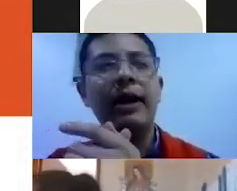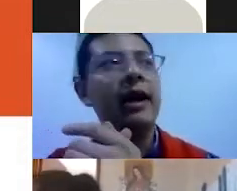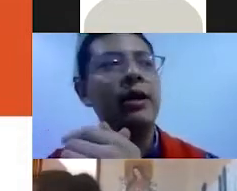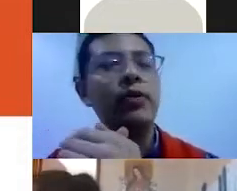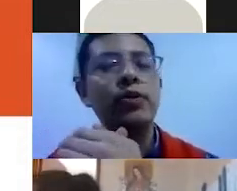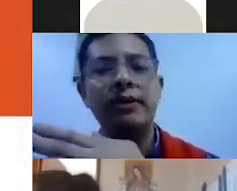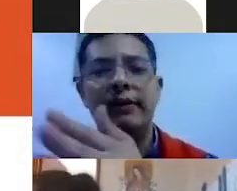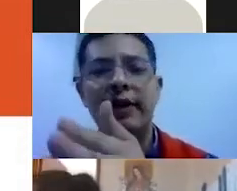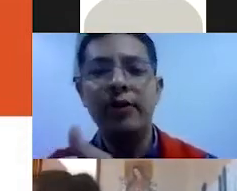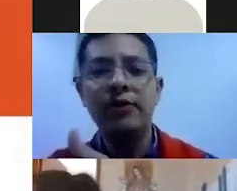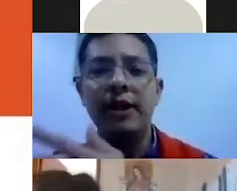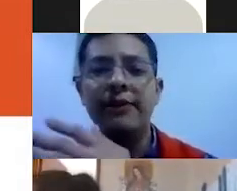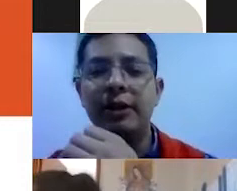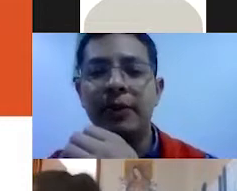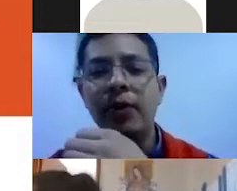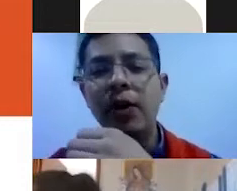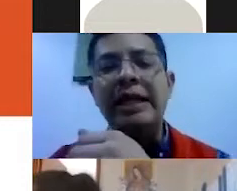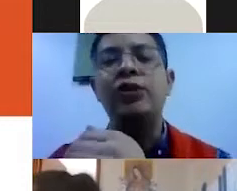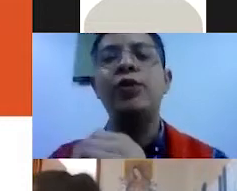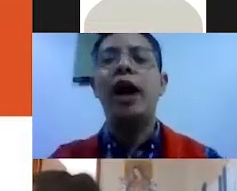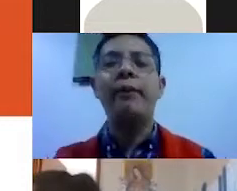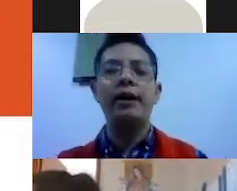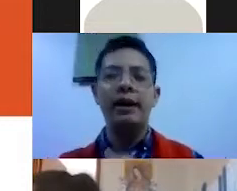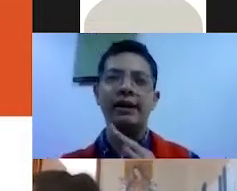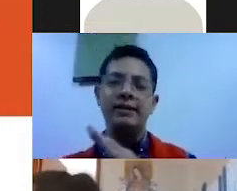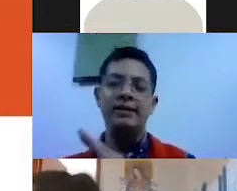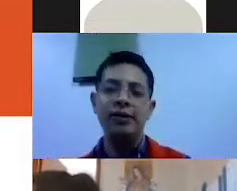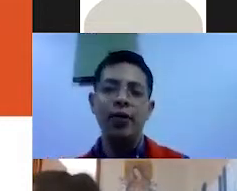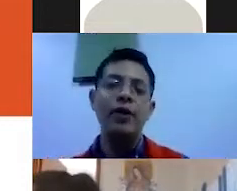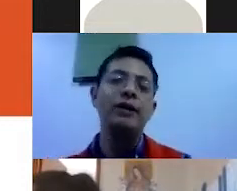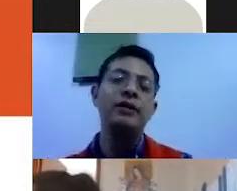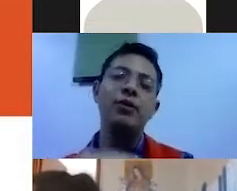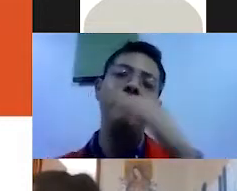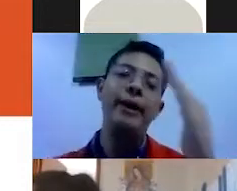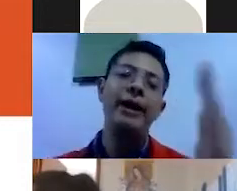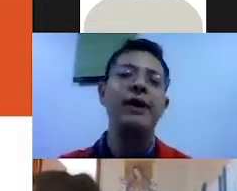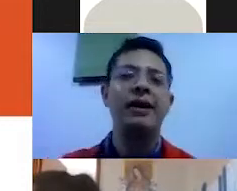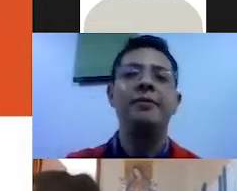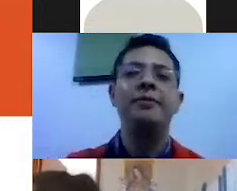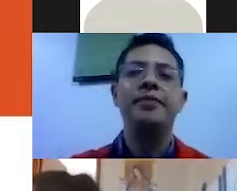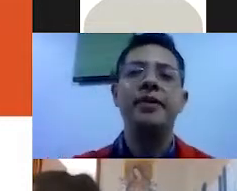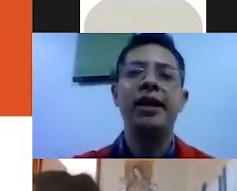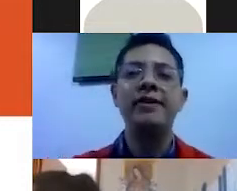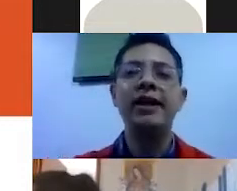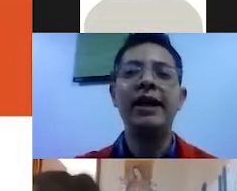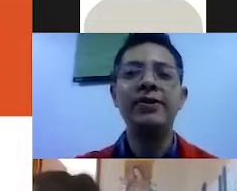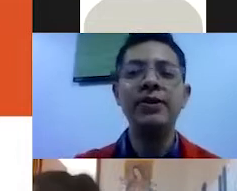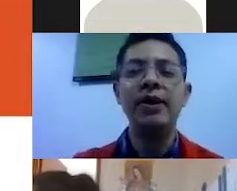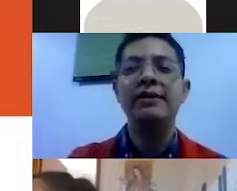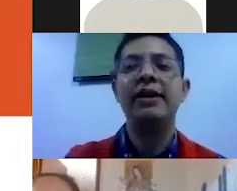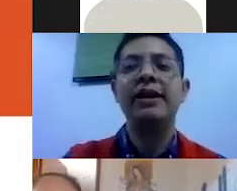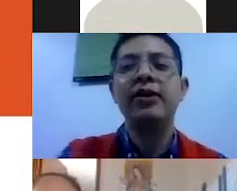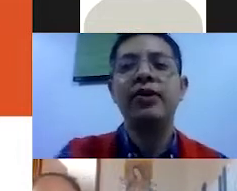para que el uso del desfibrilador sea efectivo, tuvo que haber existido una atención previa, que en este